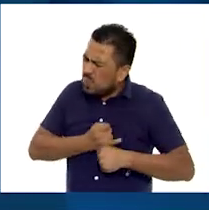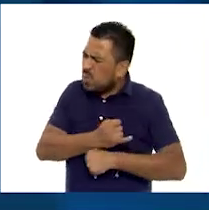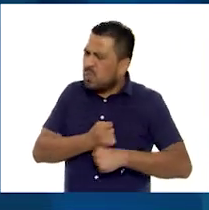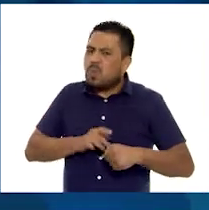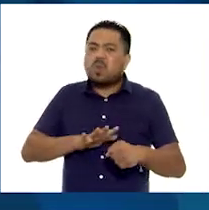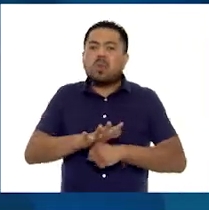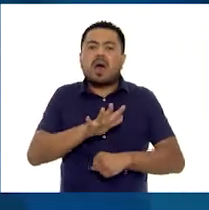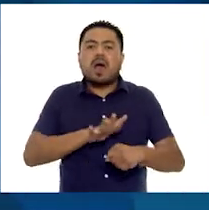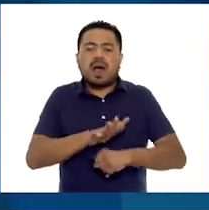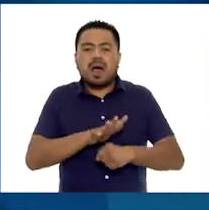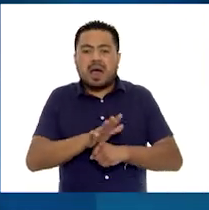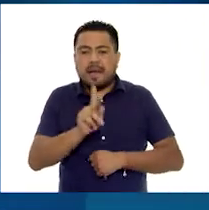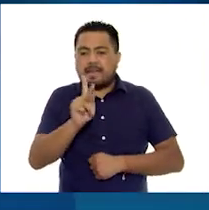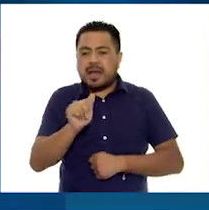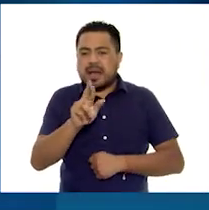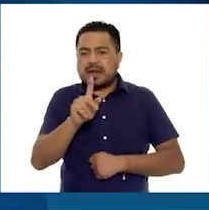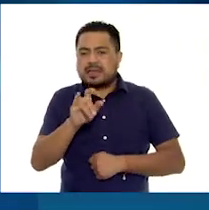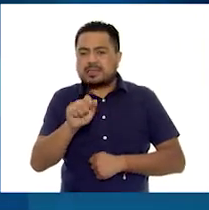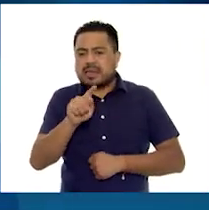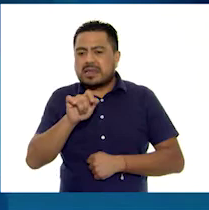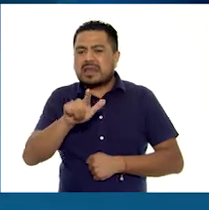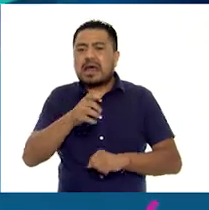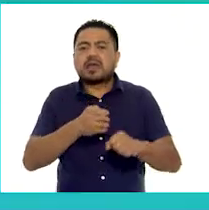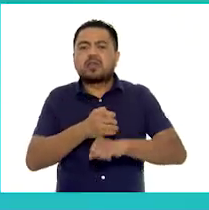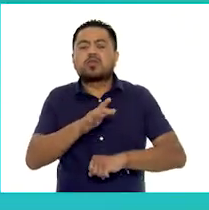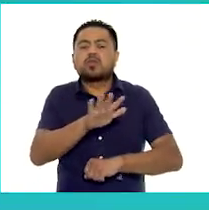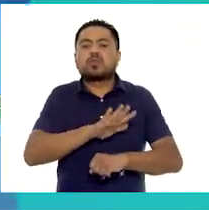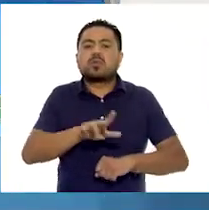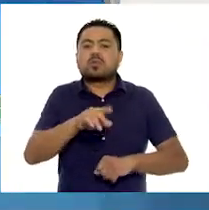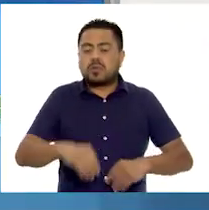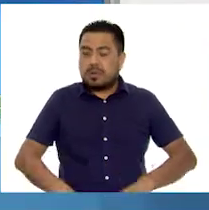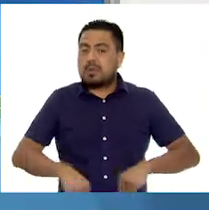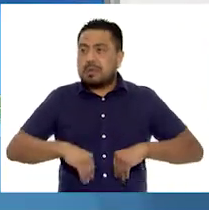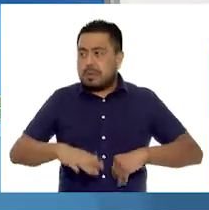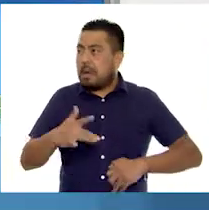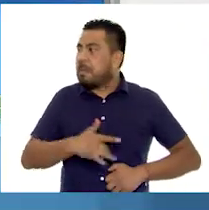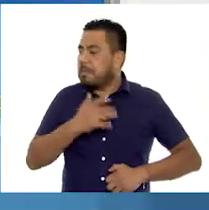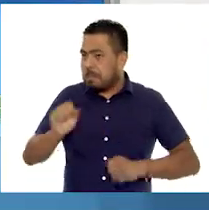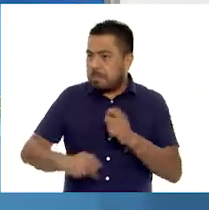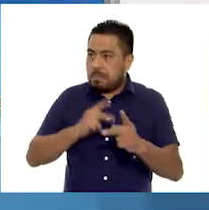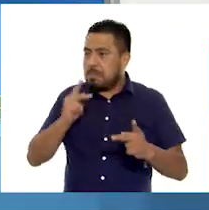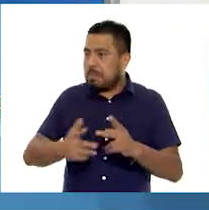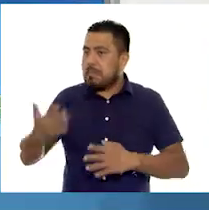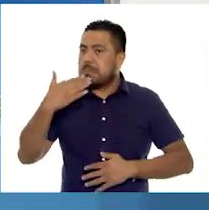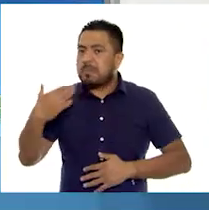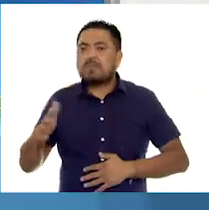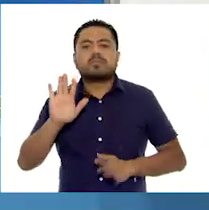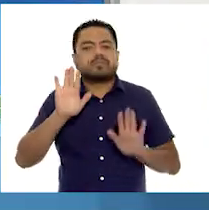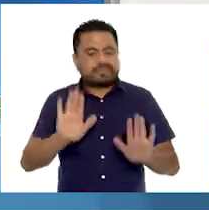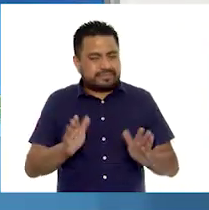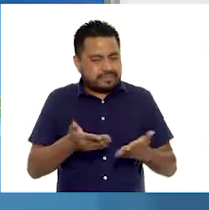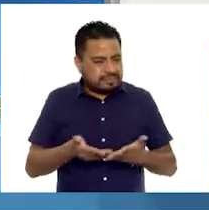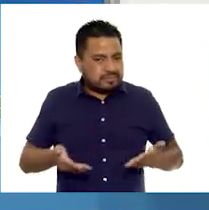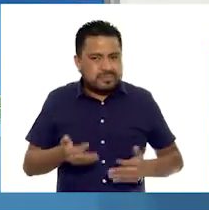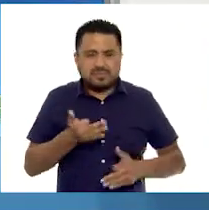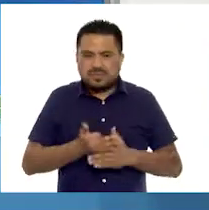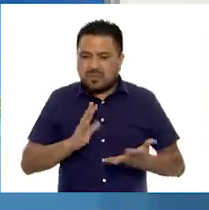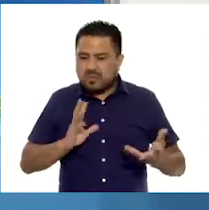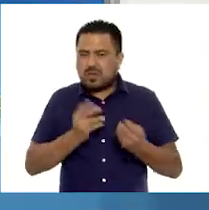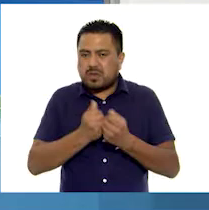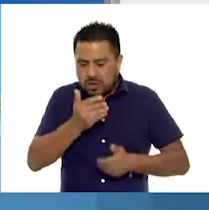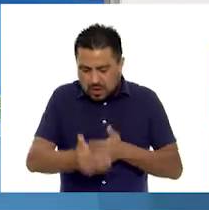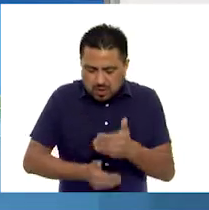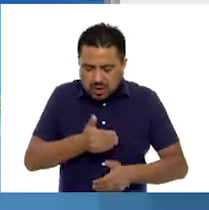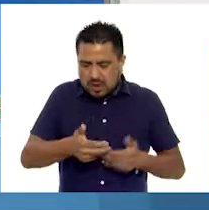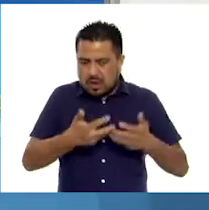entidades paraestatales se encuentran en el estado donde vives me parece perfecto entonces como parte del proceso de